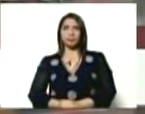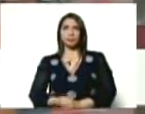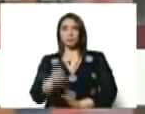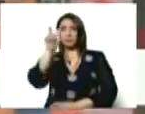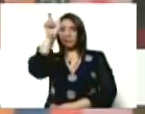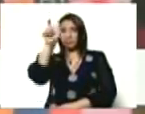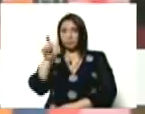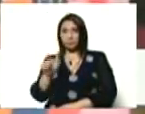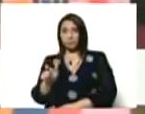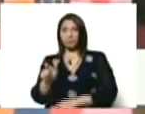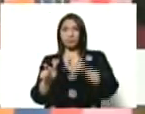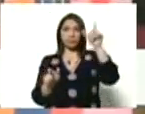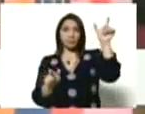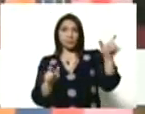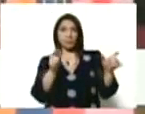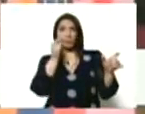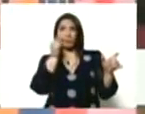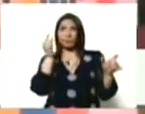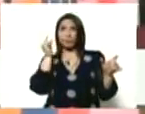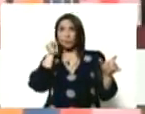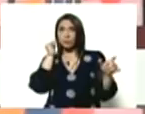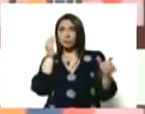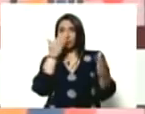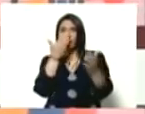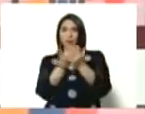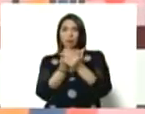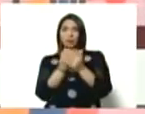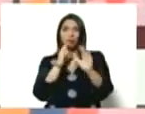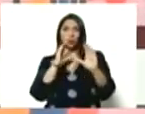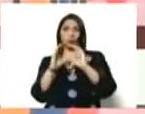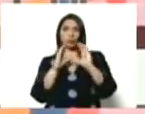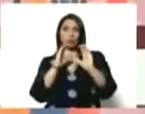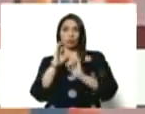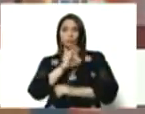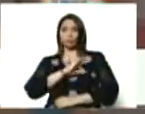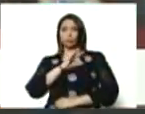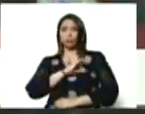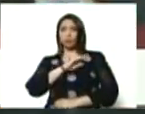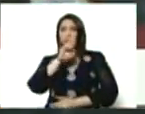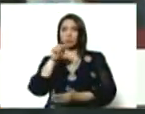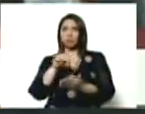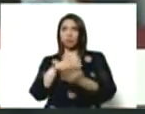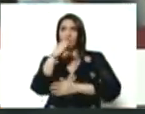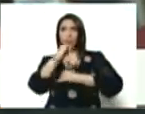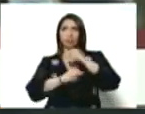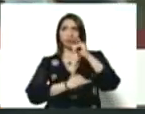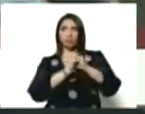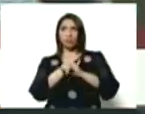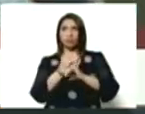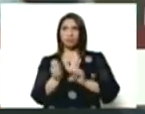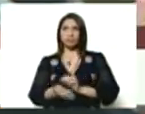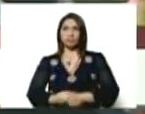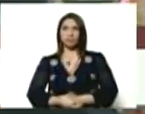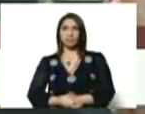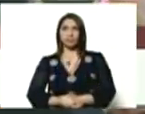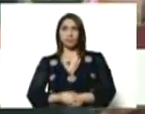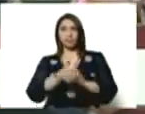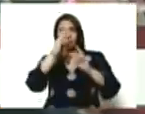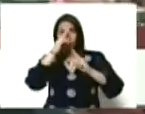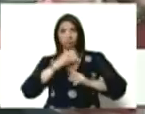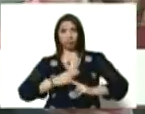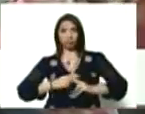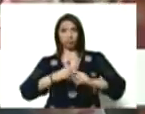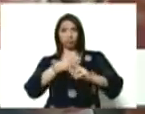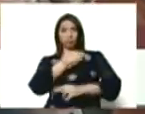Ciudadanas y ciudadanos presentes de los medios de comunicación nacionales e internacionales. Honorables